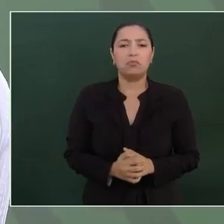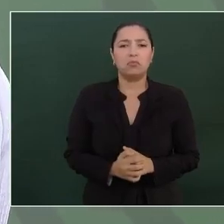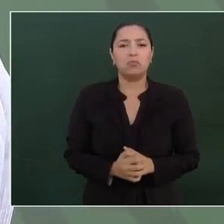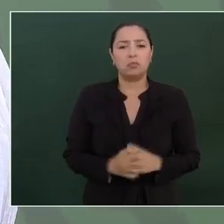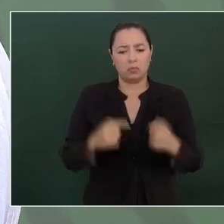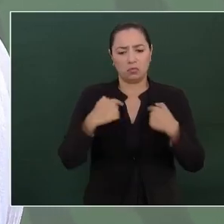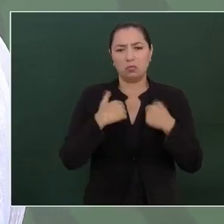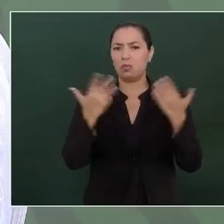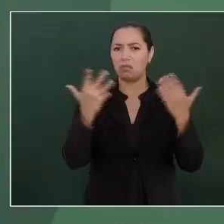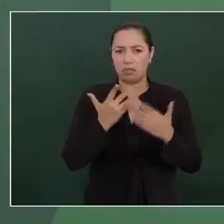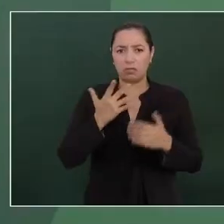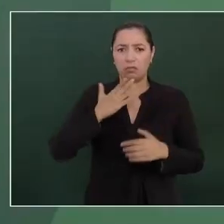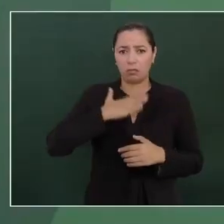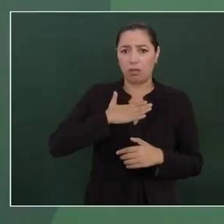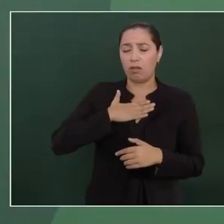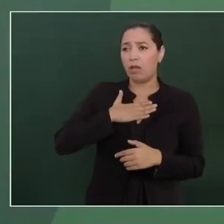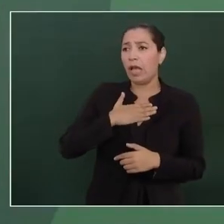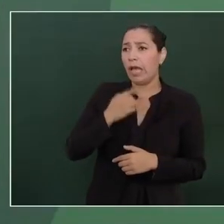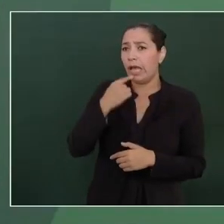hacer lo que digo, lo que pienso.